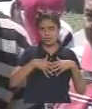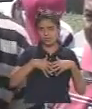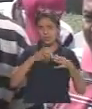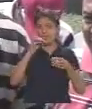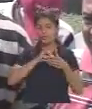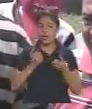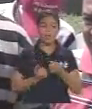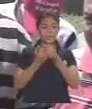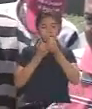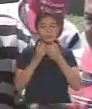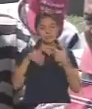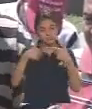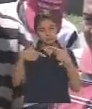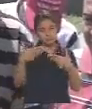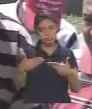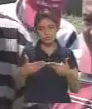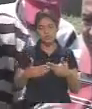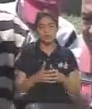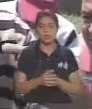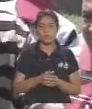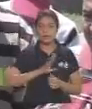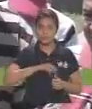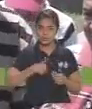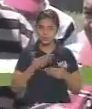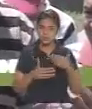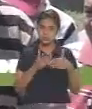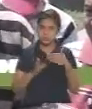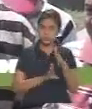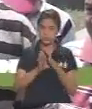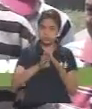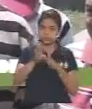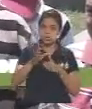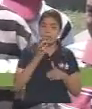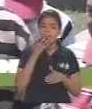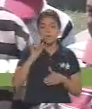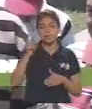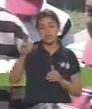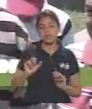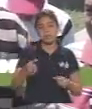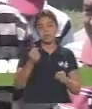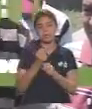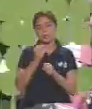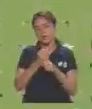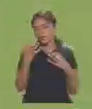a rendir un apoyo más adelante a medida que vayan surgiendo. Por el momento, mañana vamos a empezar a trabajar normalmente.